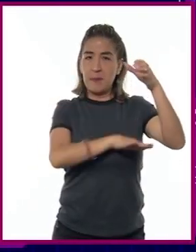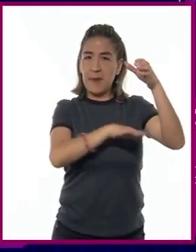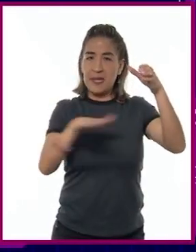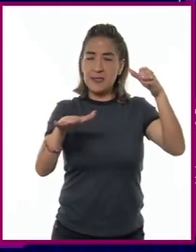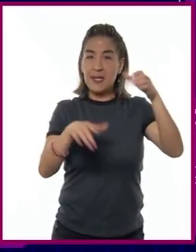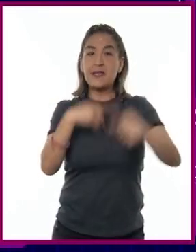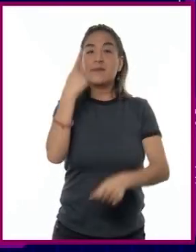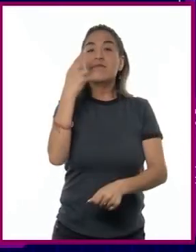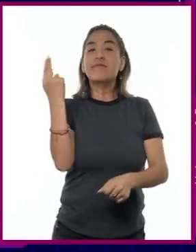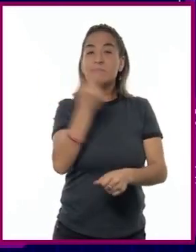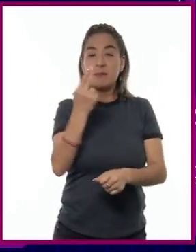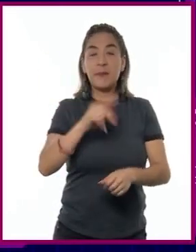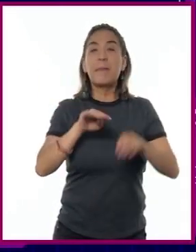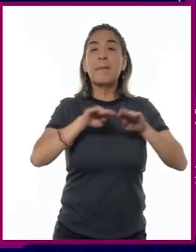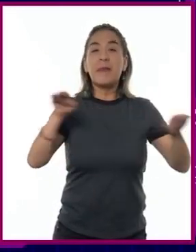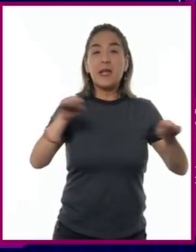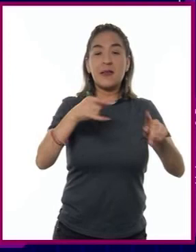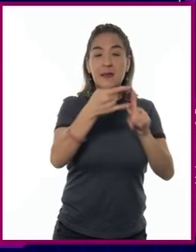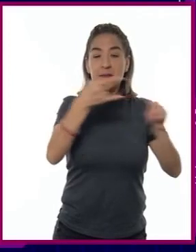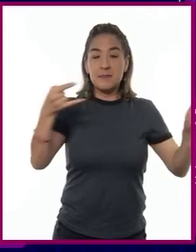una superficie que mida